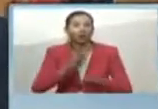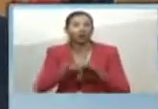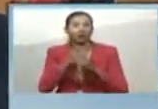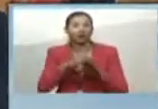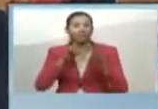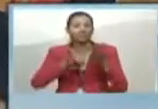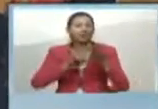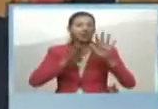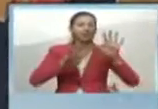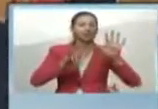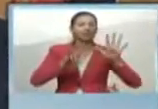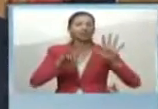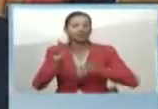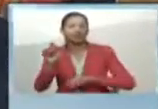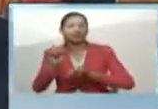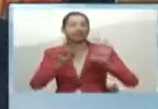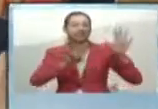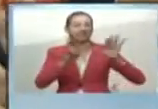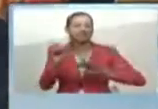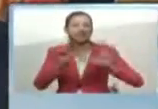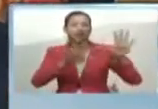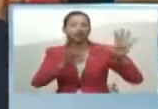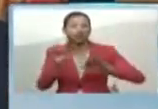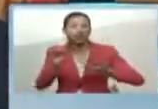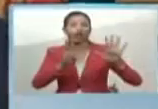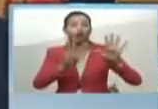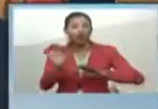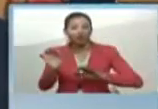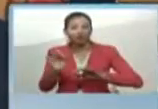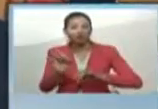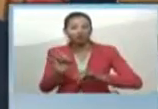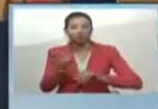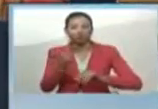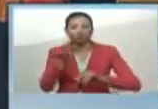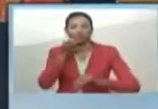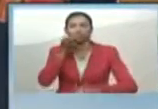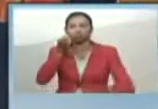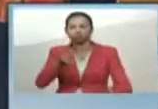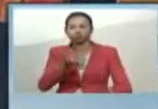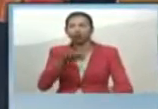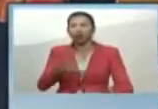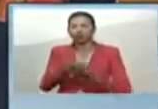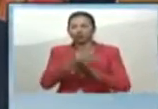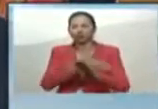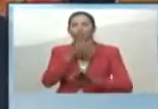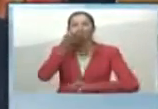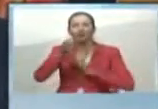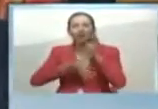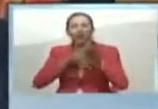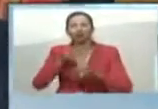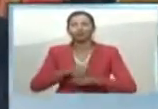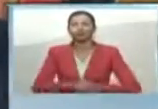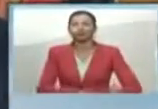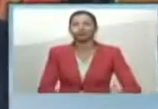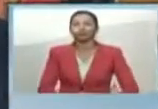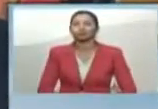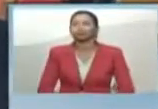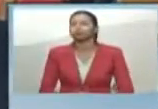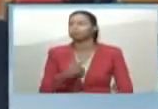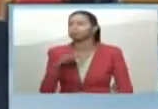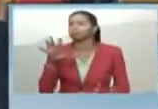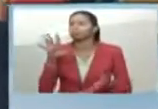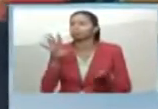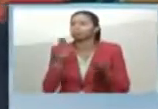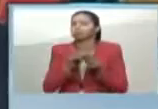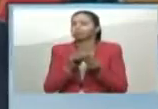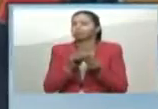los 60, los 70, 80 y 90 que usted ha descrito muchas veces. Yo solo resumo